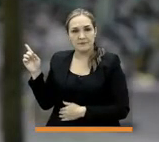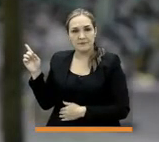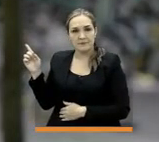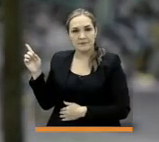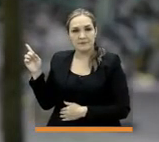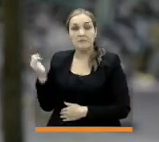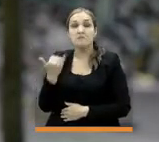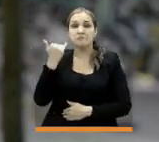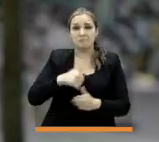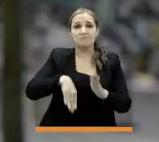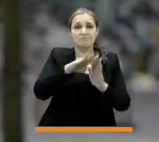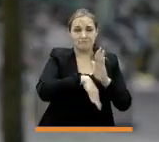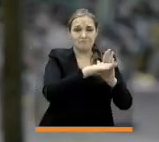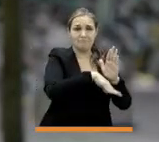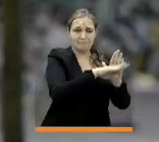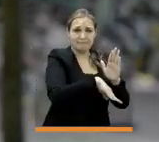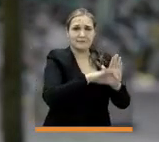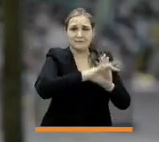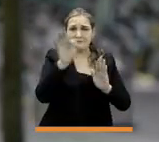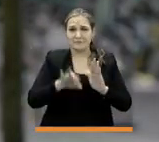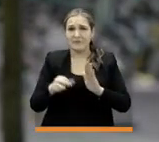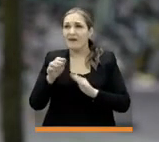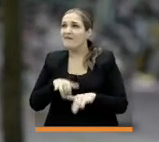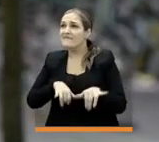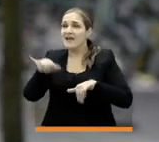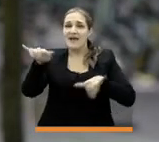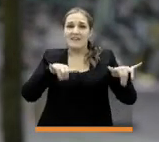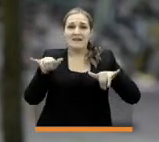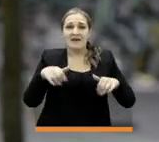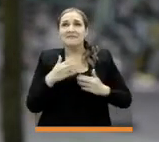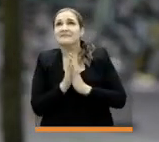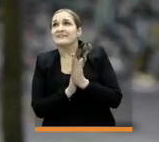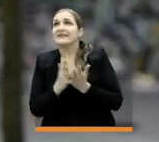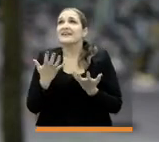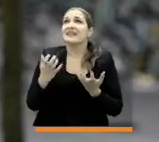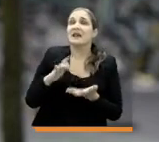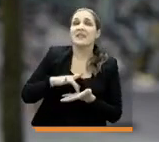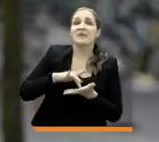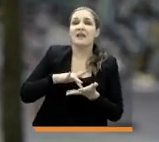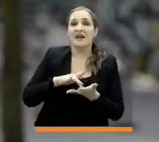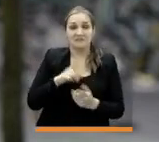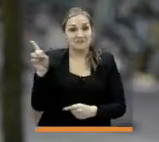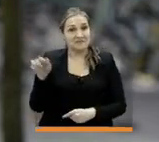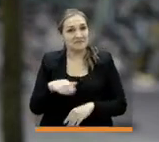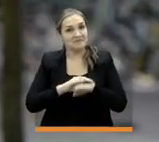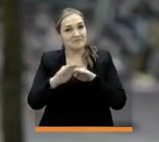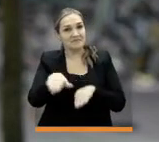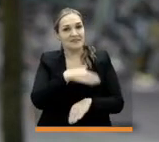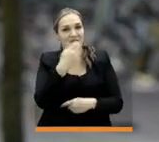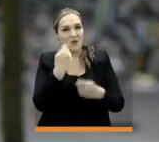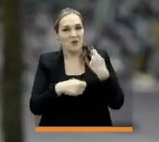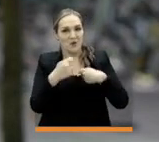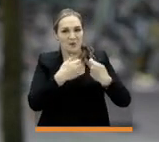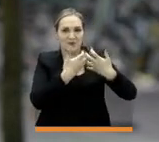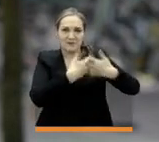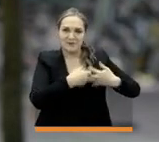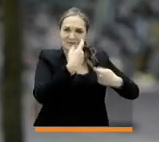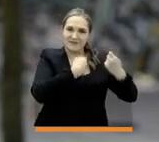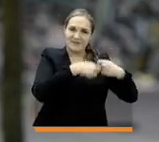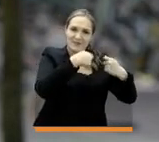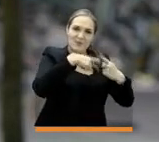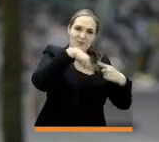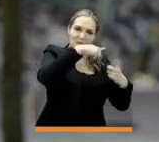www.elgranfinde.com y recompénsate haciendo ese viaje pendiente. Invita al Ministerio de Comercio, Industria y Turismo